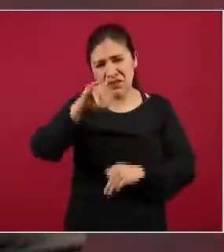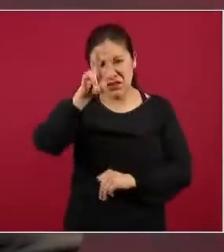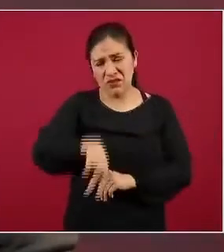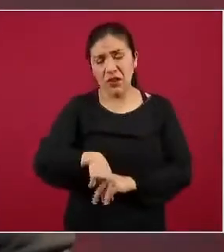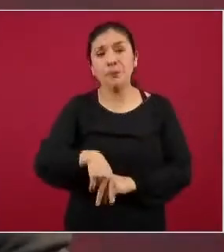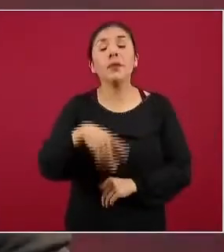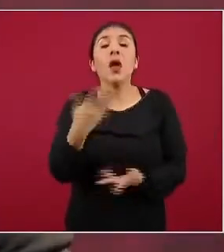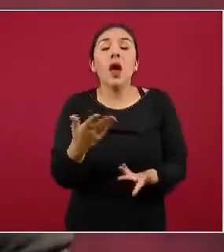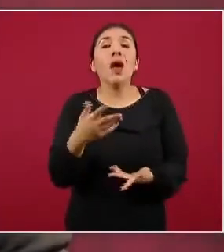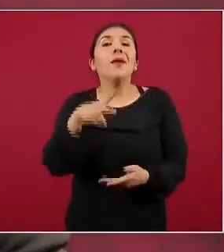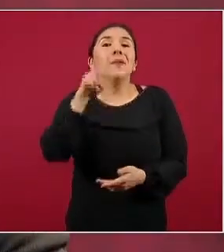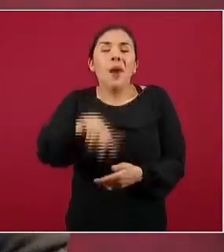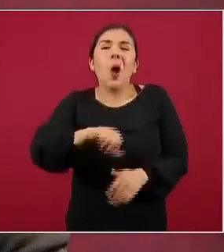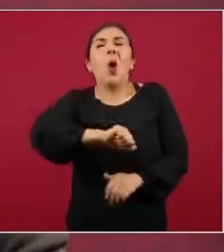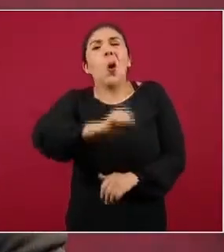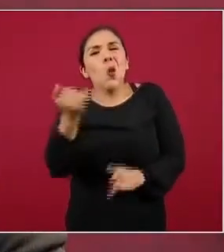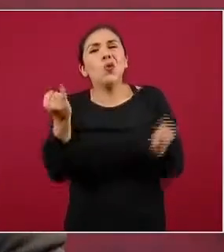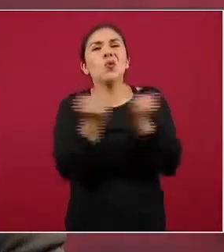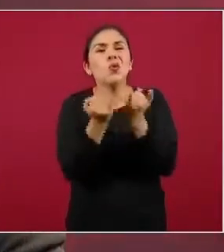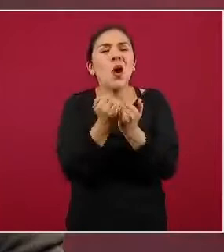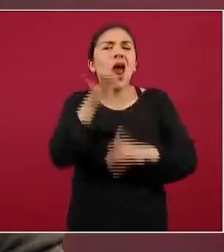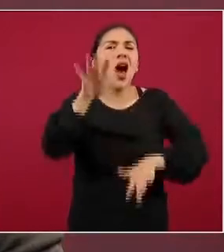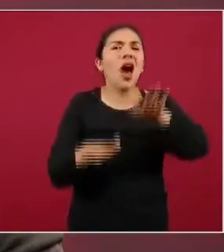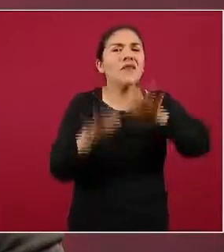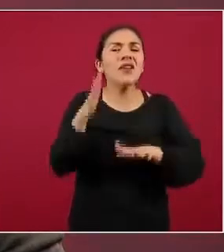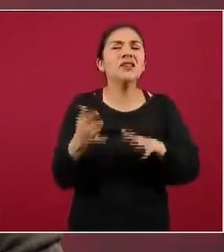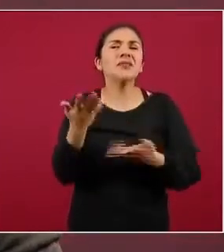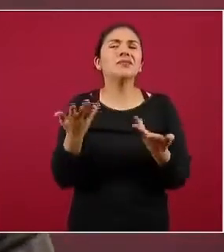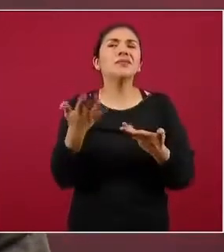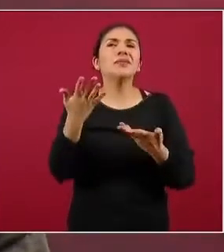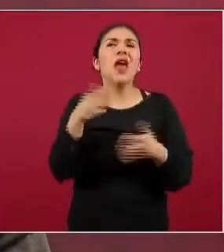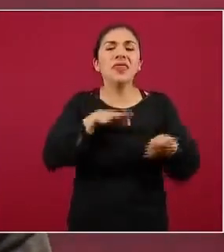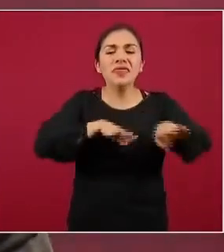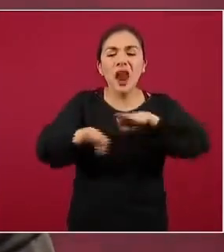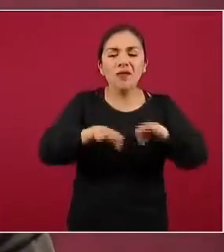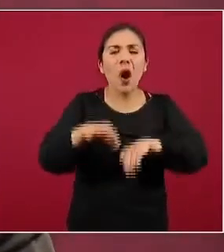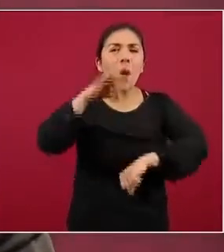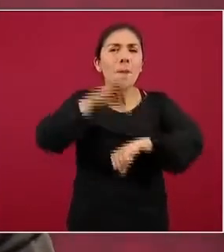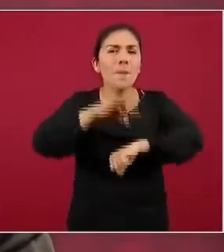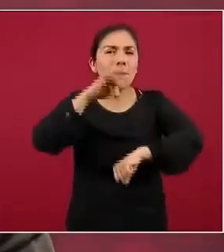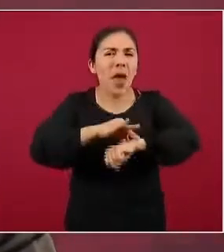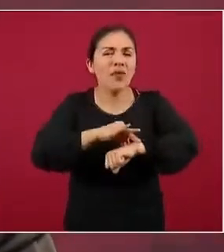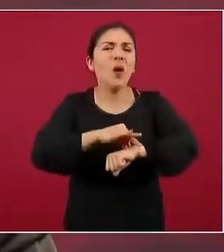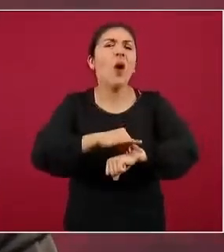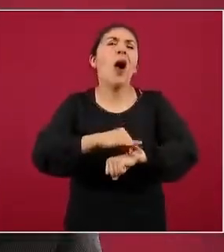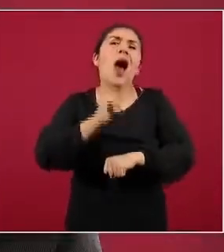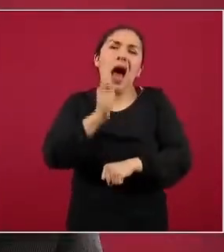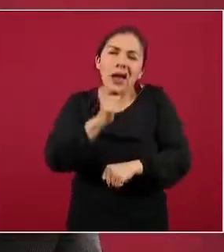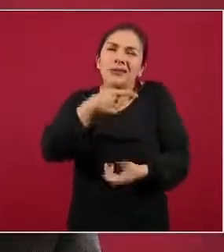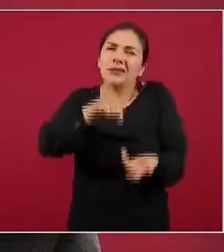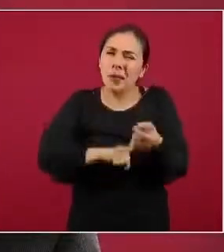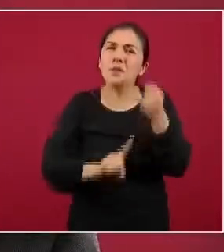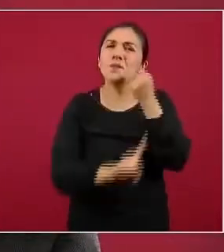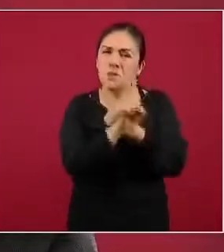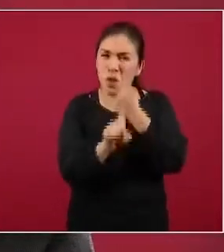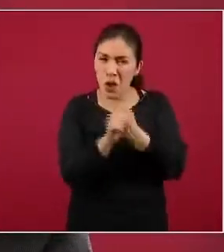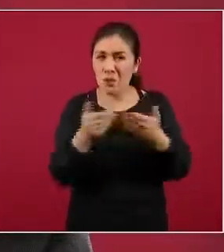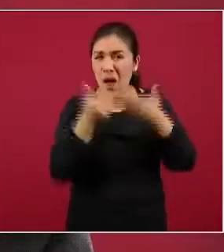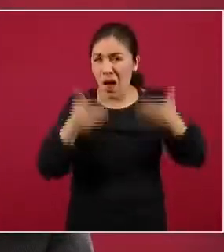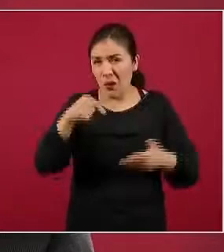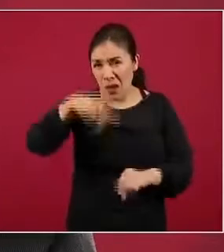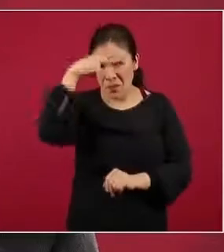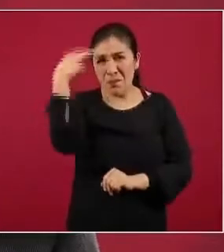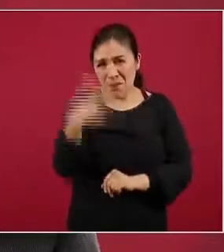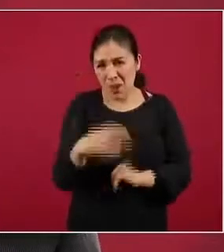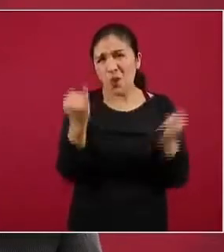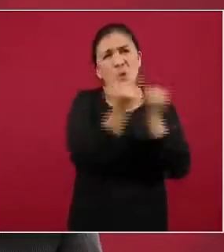también la práctica médica, y lo hemos observado como un problema hoy en México, y no